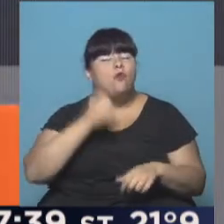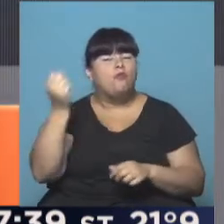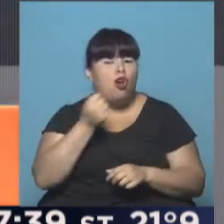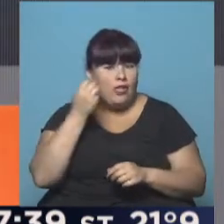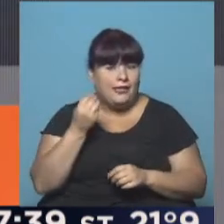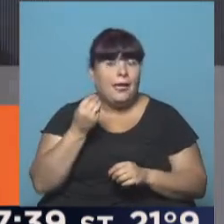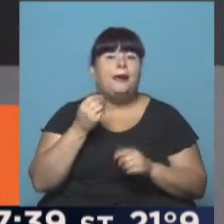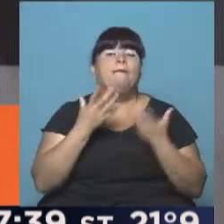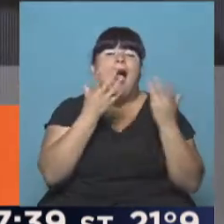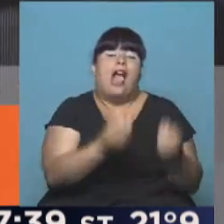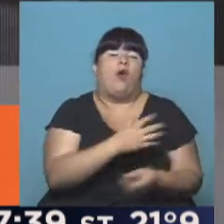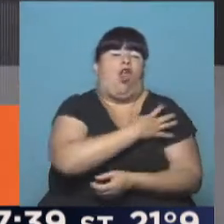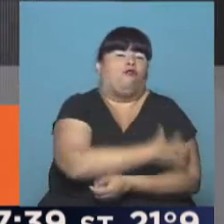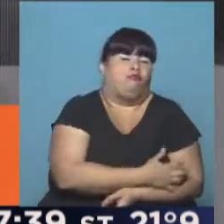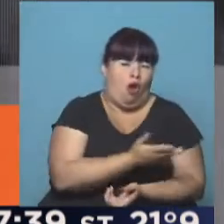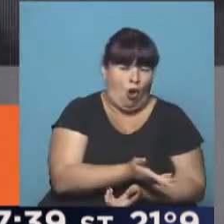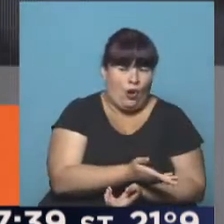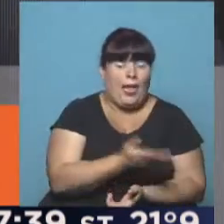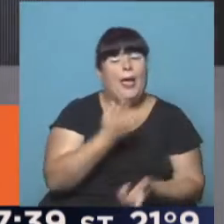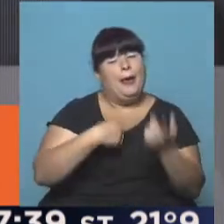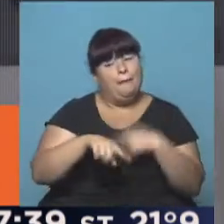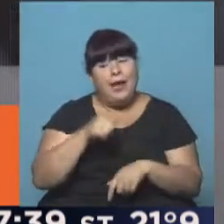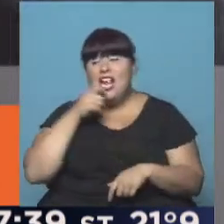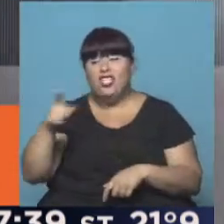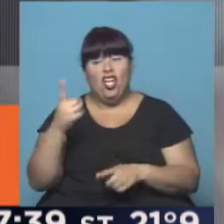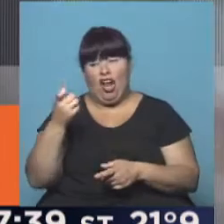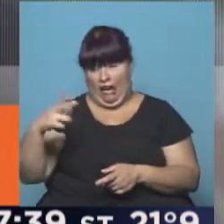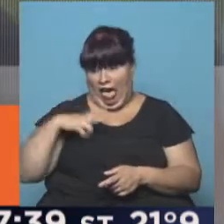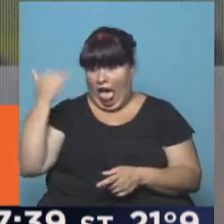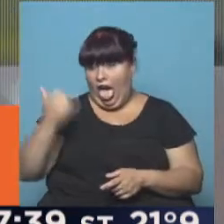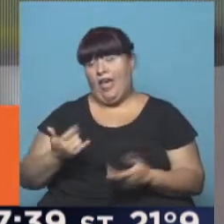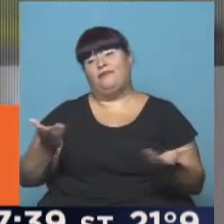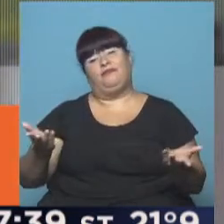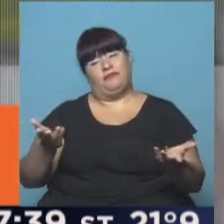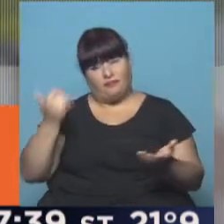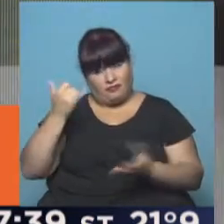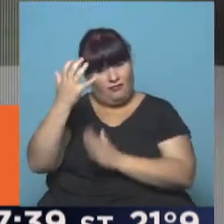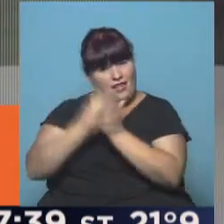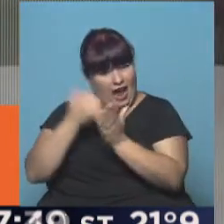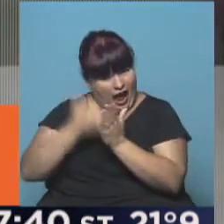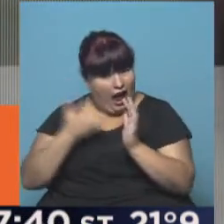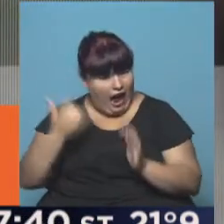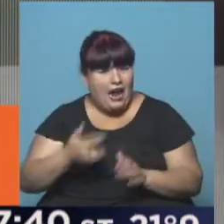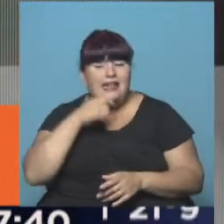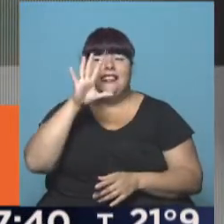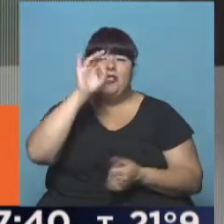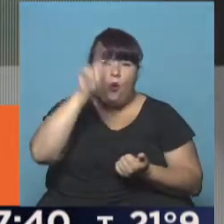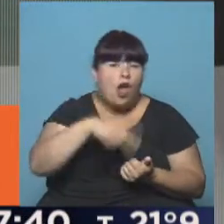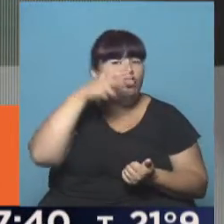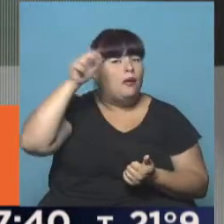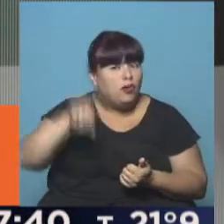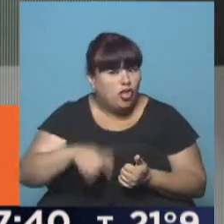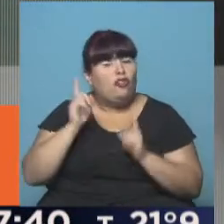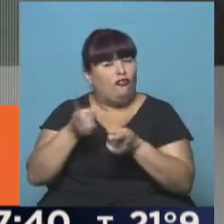importante para asistir al que más lo necesita. Pero quien no requiere tanta ayuda ya tiene los descuentos. Pensemos que el descuento del 50 y el